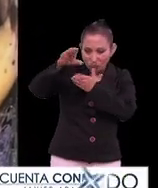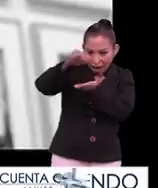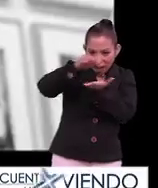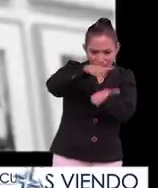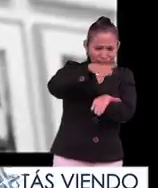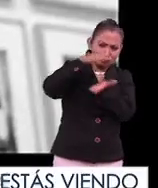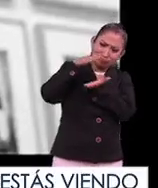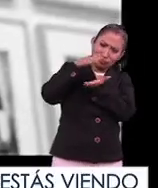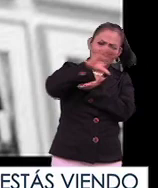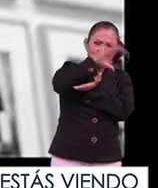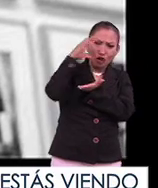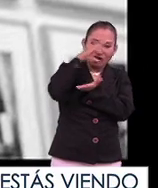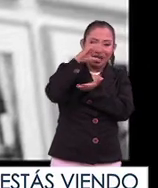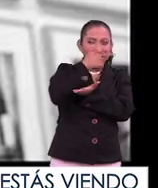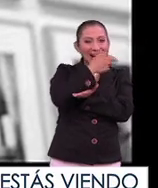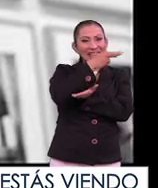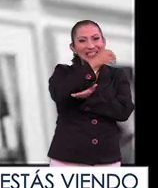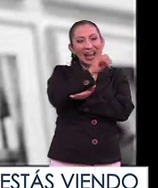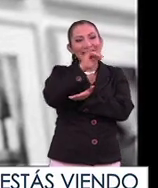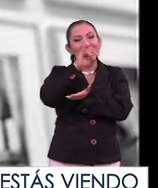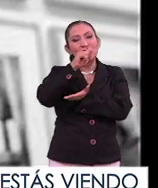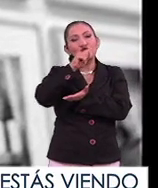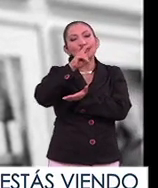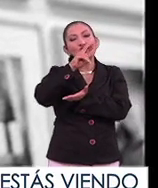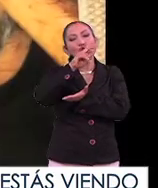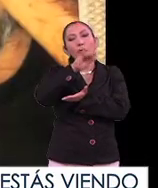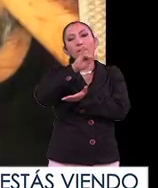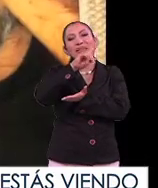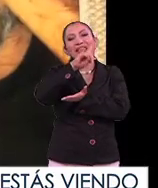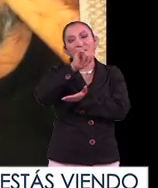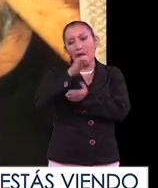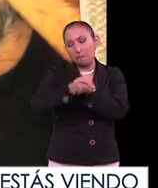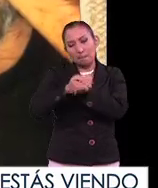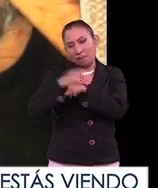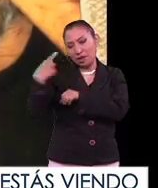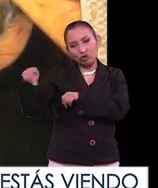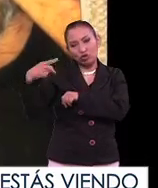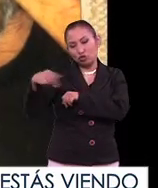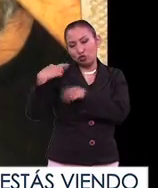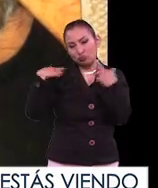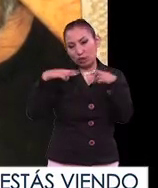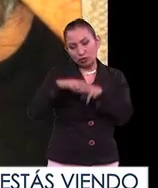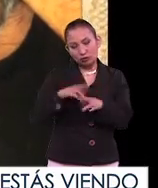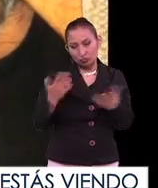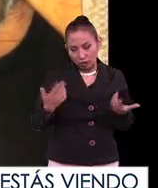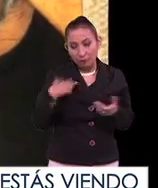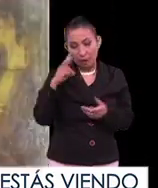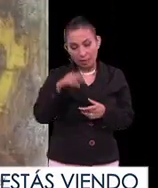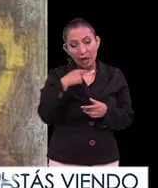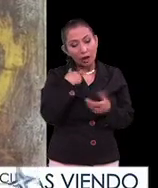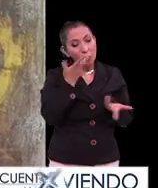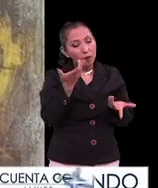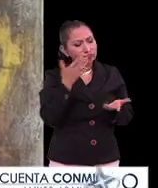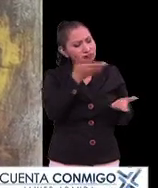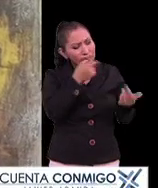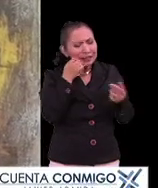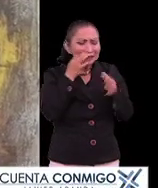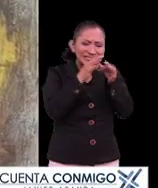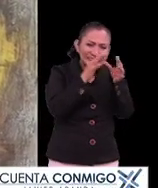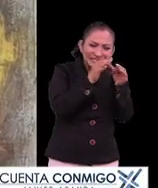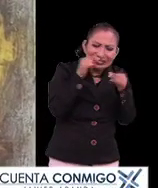conjunto, donde Graciela Iturbide, muy amiga del maestro Toledo, también nos hizo ese